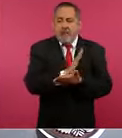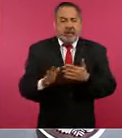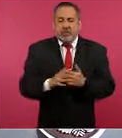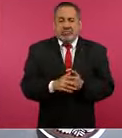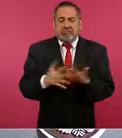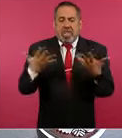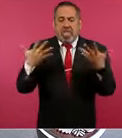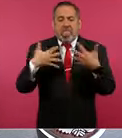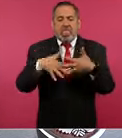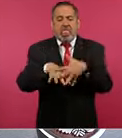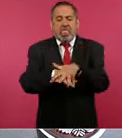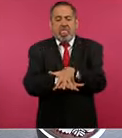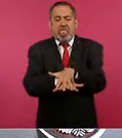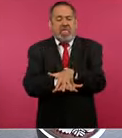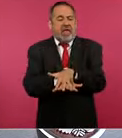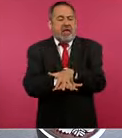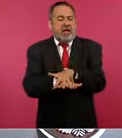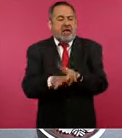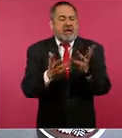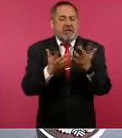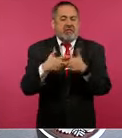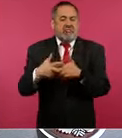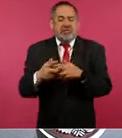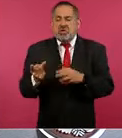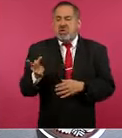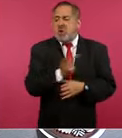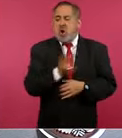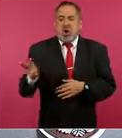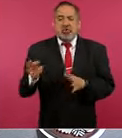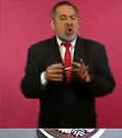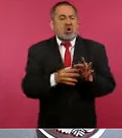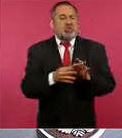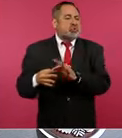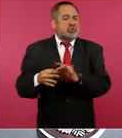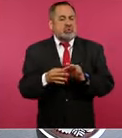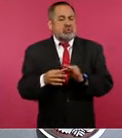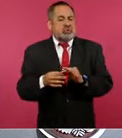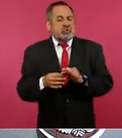Estábamos hablando del caso este.